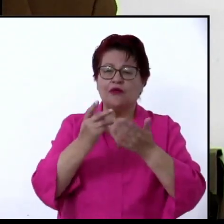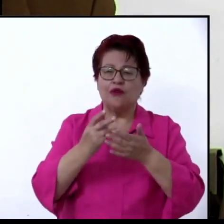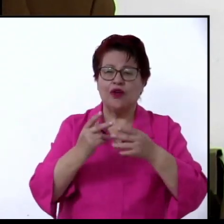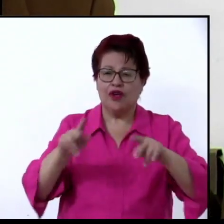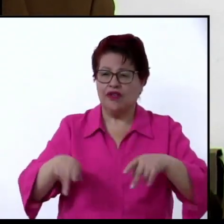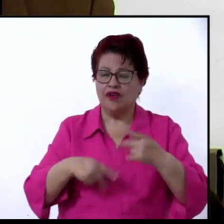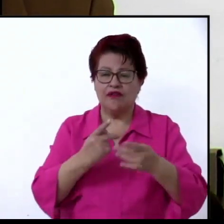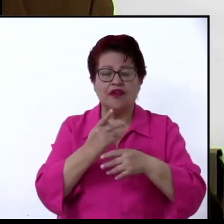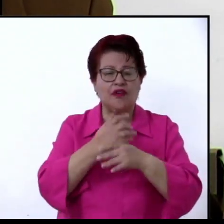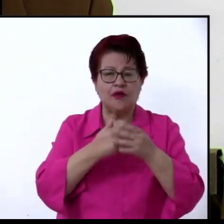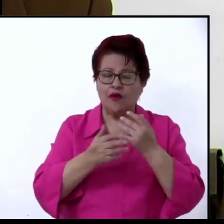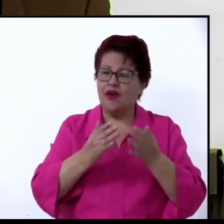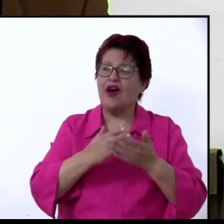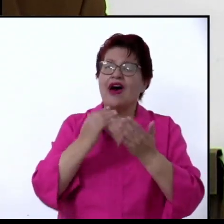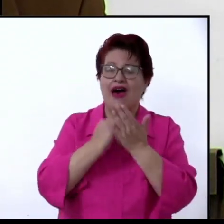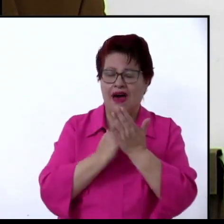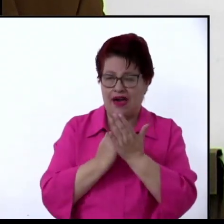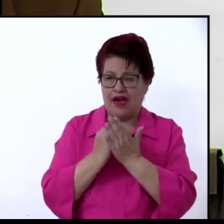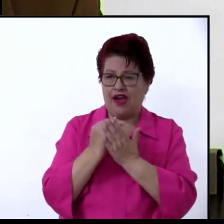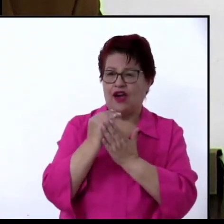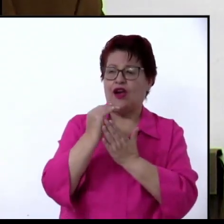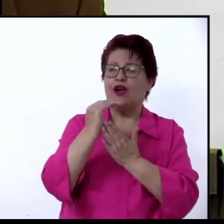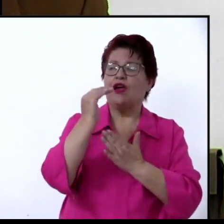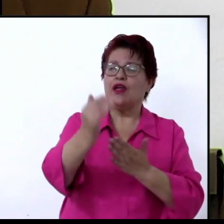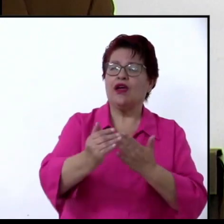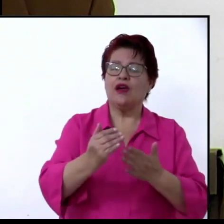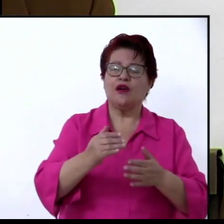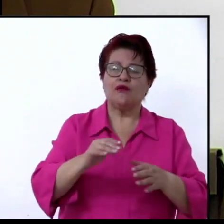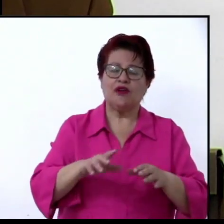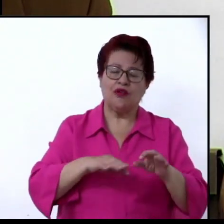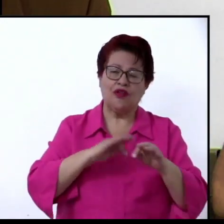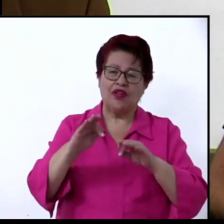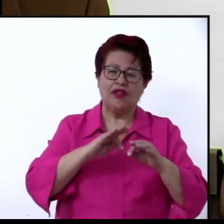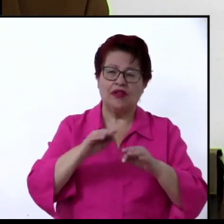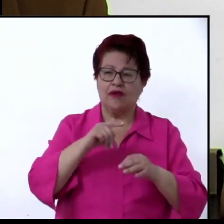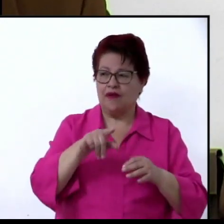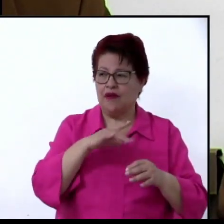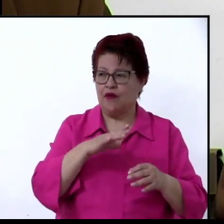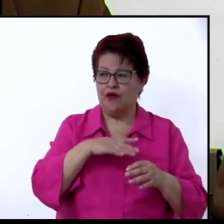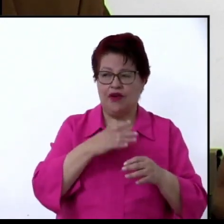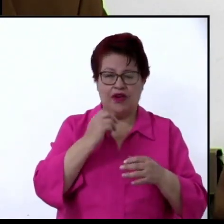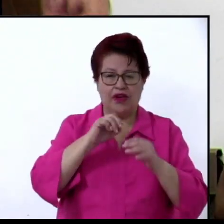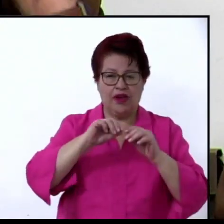del esfuerzo de las personas, a través del producto, del esfuerzo del trabajo. Y bueno,